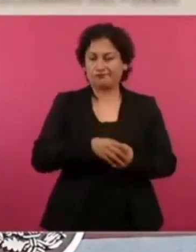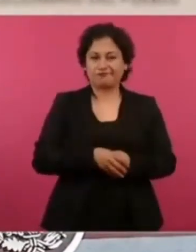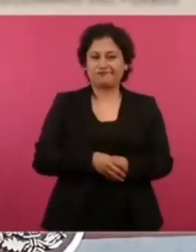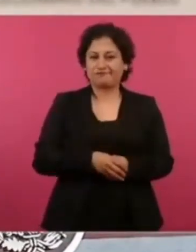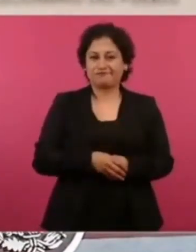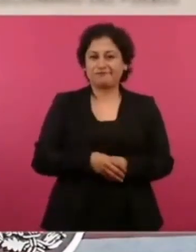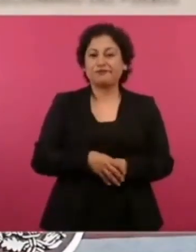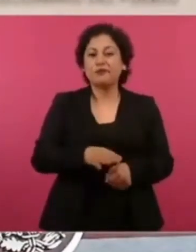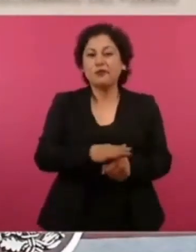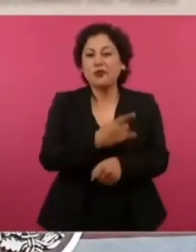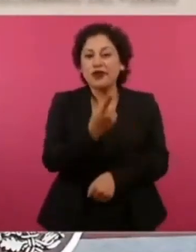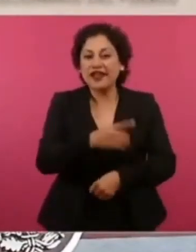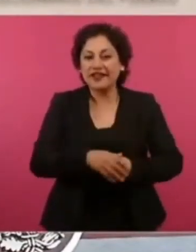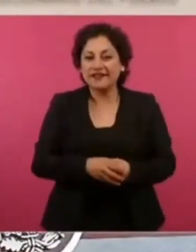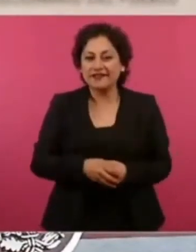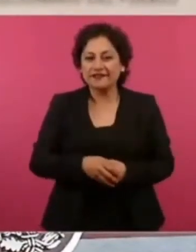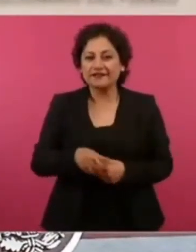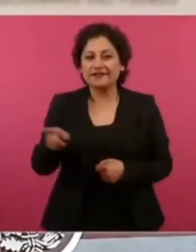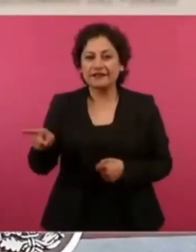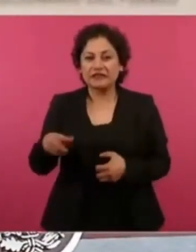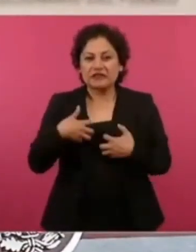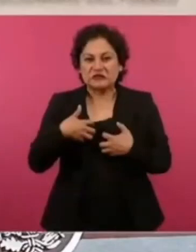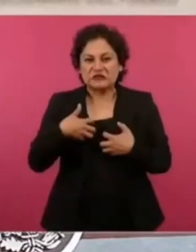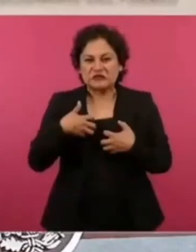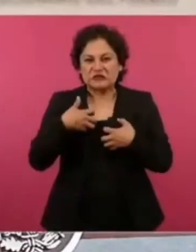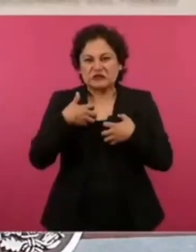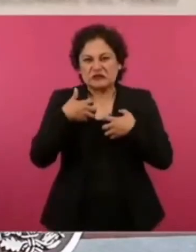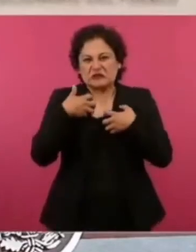Están retorciendo